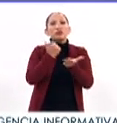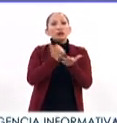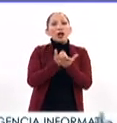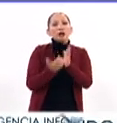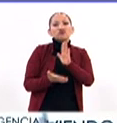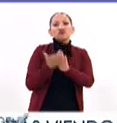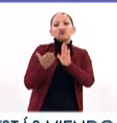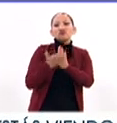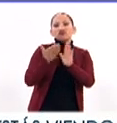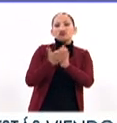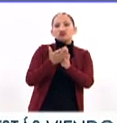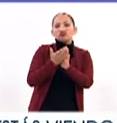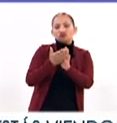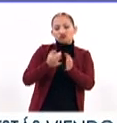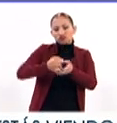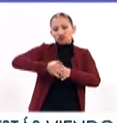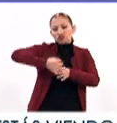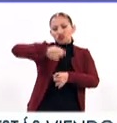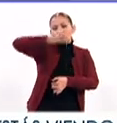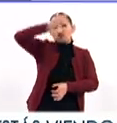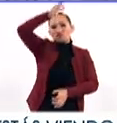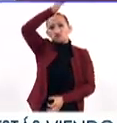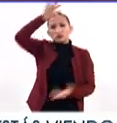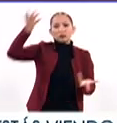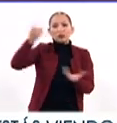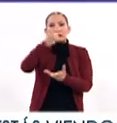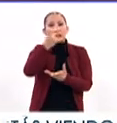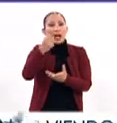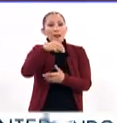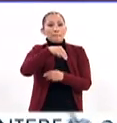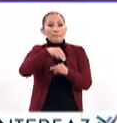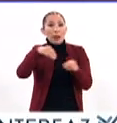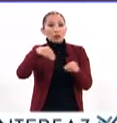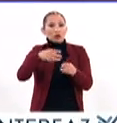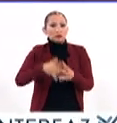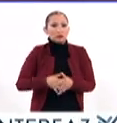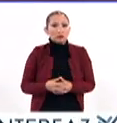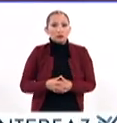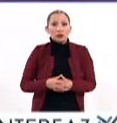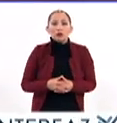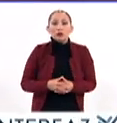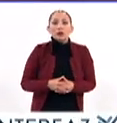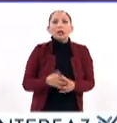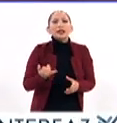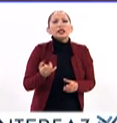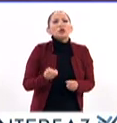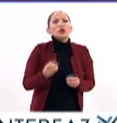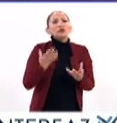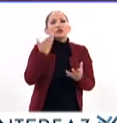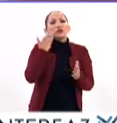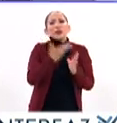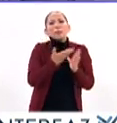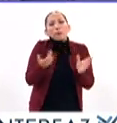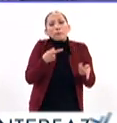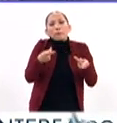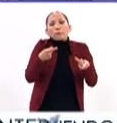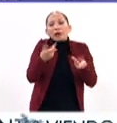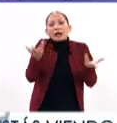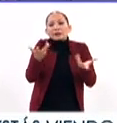en la construcción de una asta bandera, digamos, de 100 metros? ¿Y cuánto tiempo se